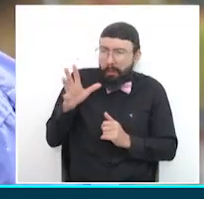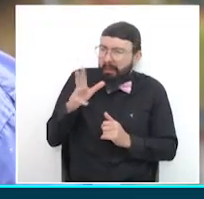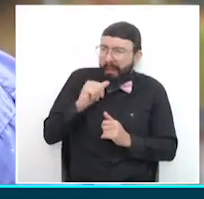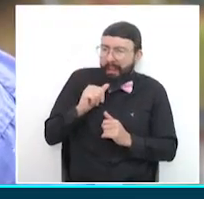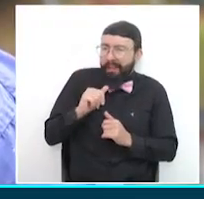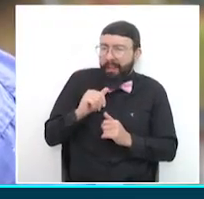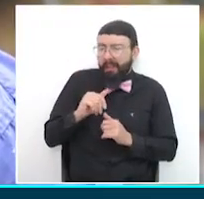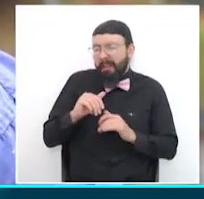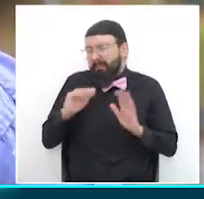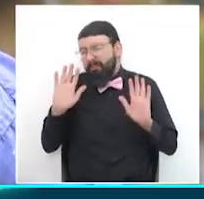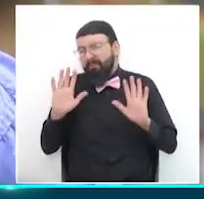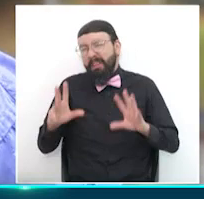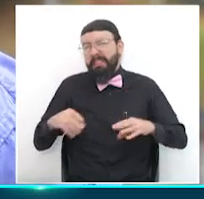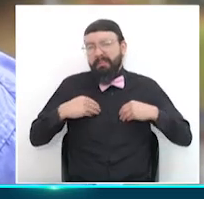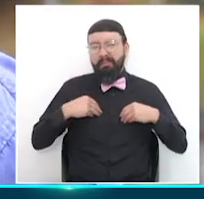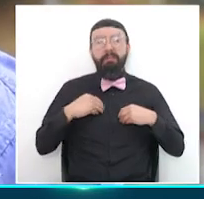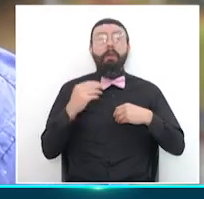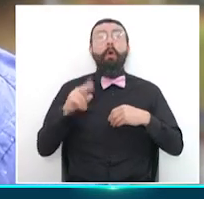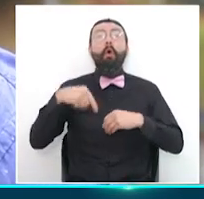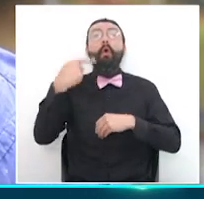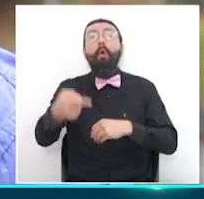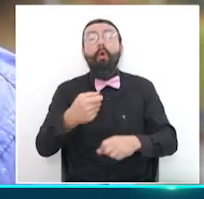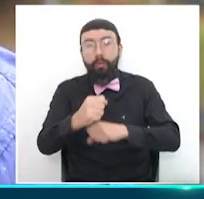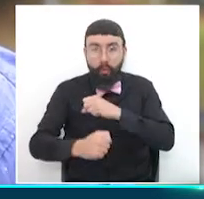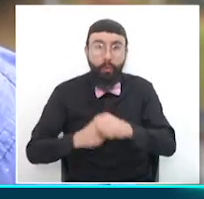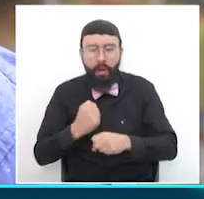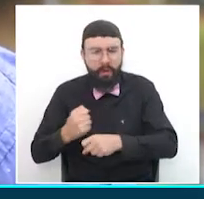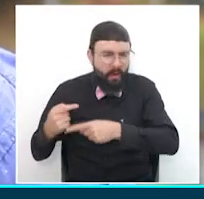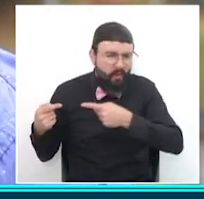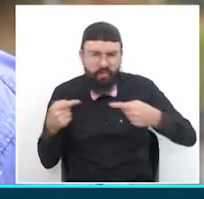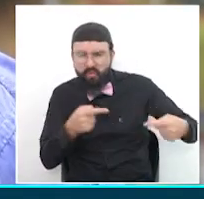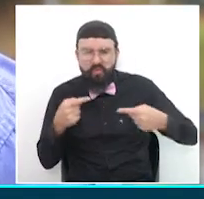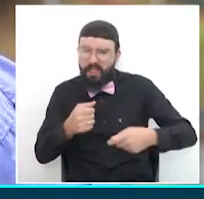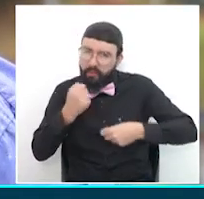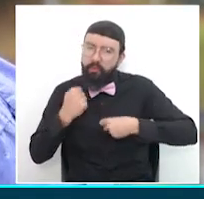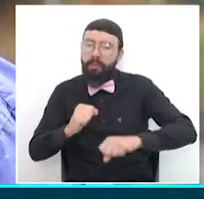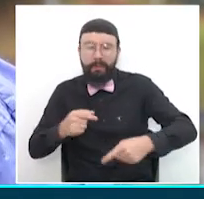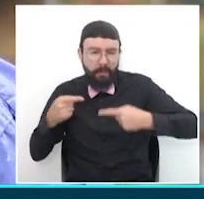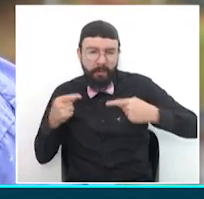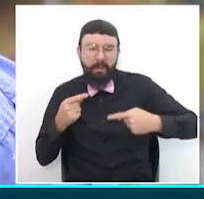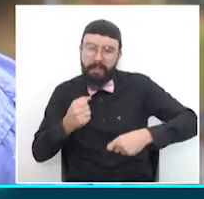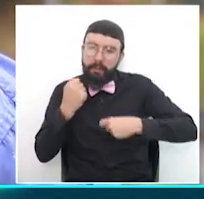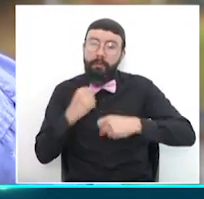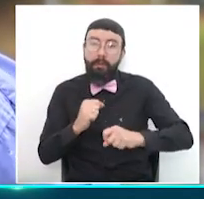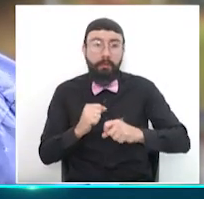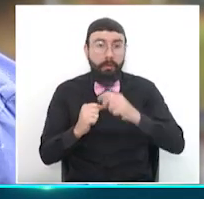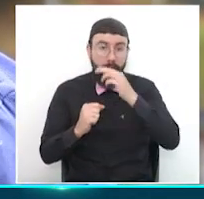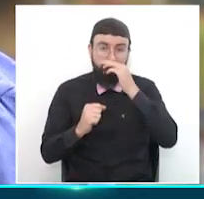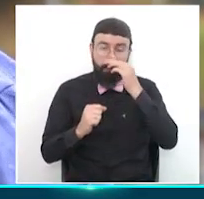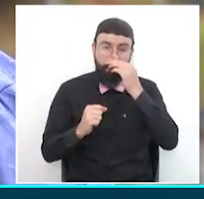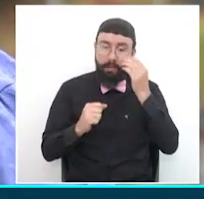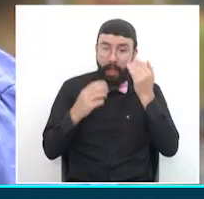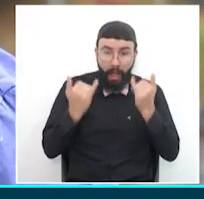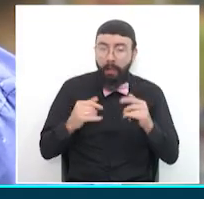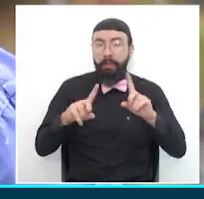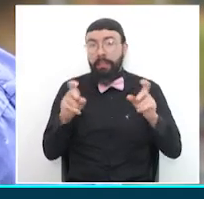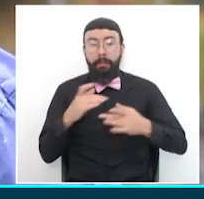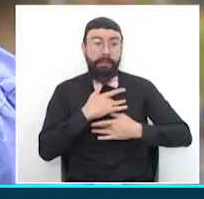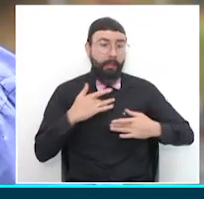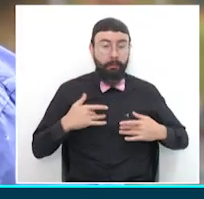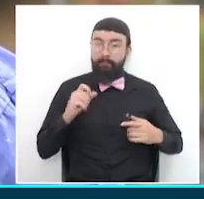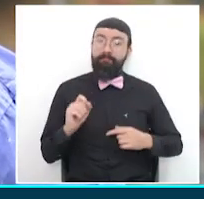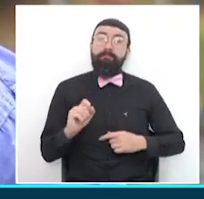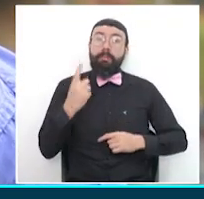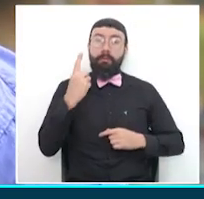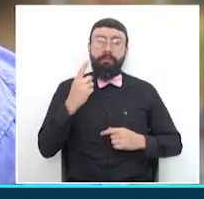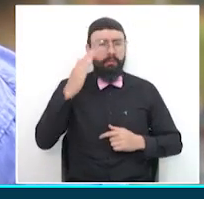irnos ya a que el próximo año tengamos una competencia fuerte, si Dios lo permite, y ahora que nos dediquemos a los temas de salud, porque para nadie es un secreto